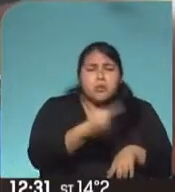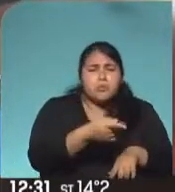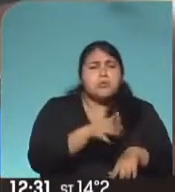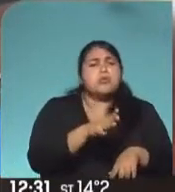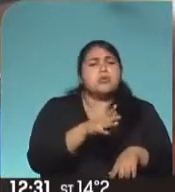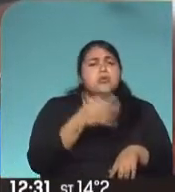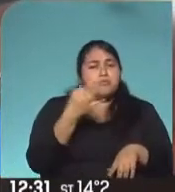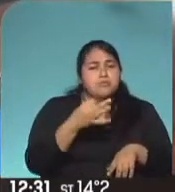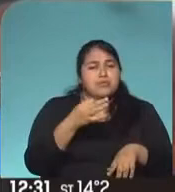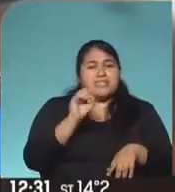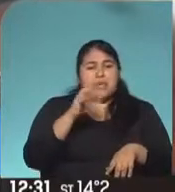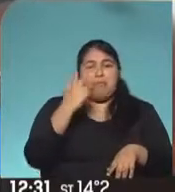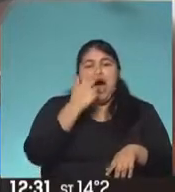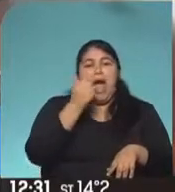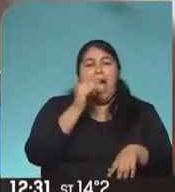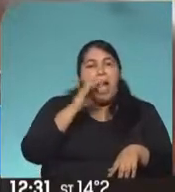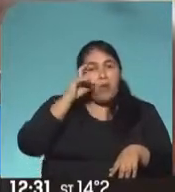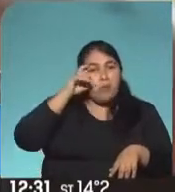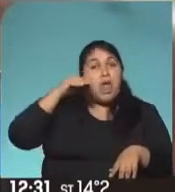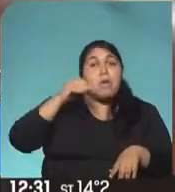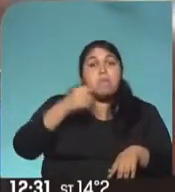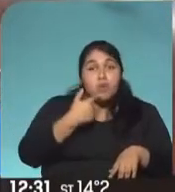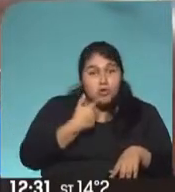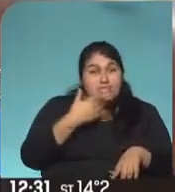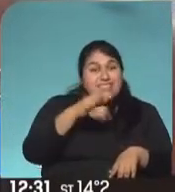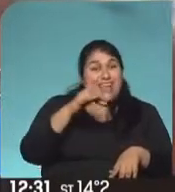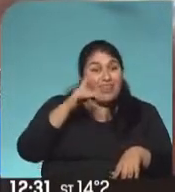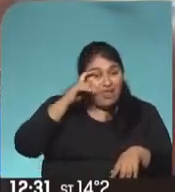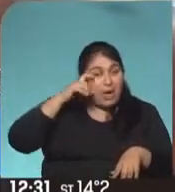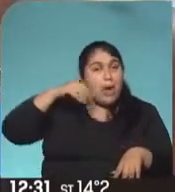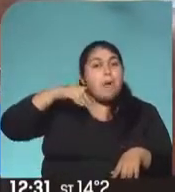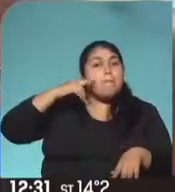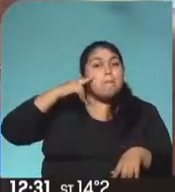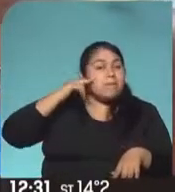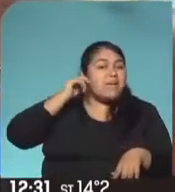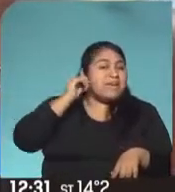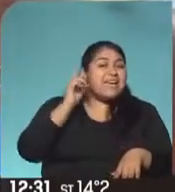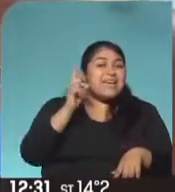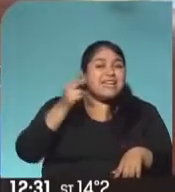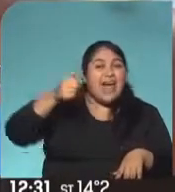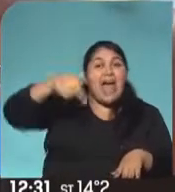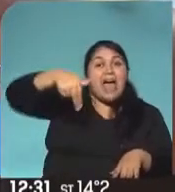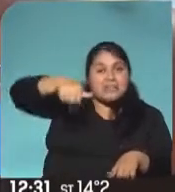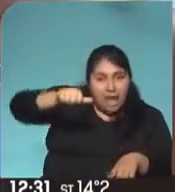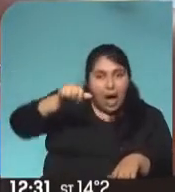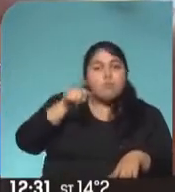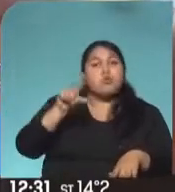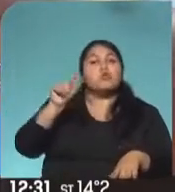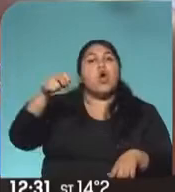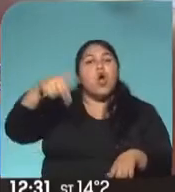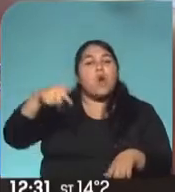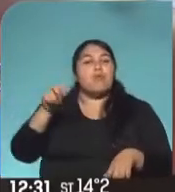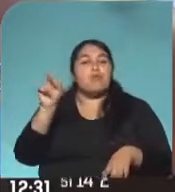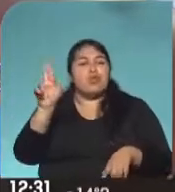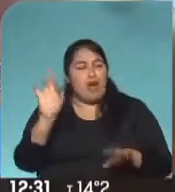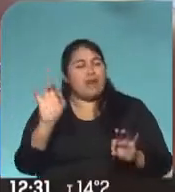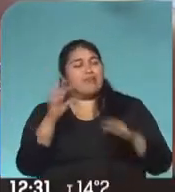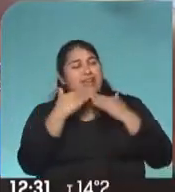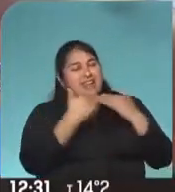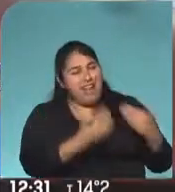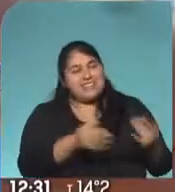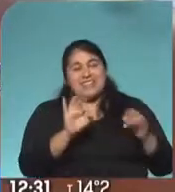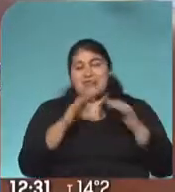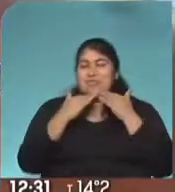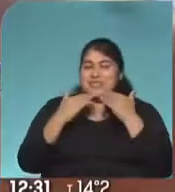hablemos de migraña hablemos de mi gracia el cine sin la hernia migran a punto com.ar muchísimas gracias